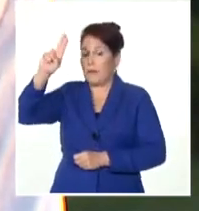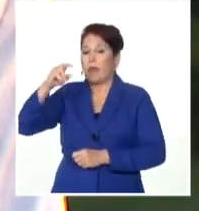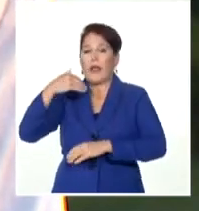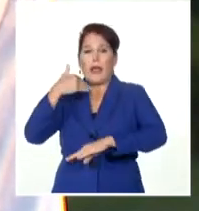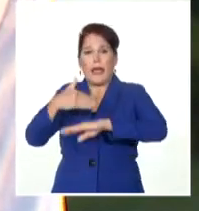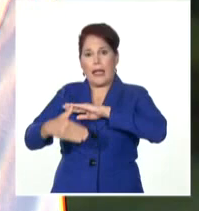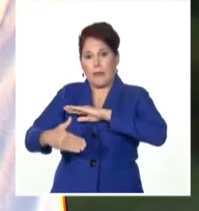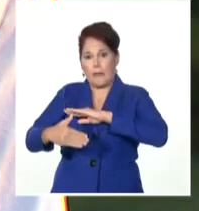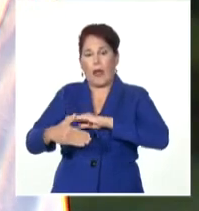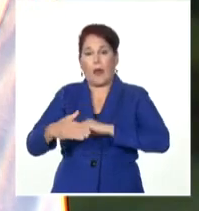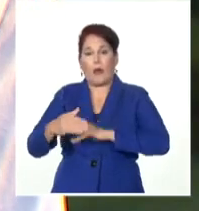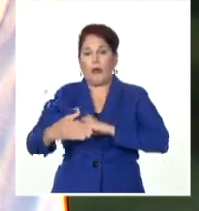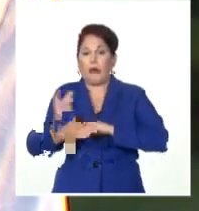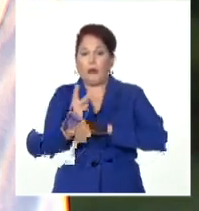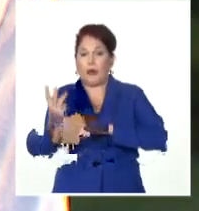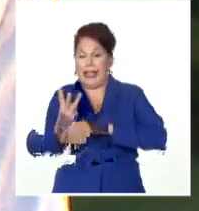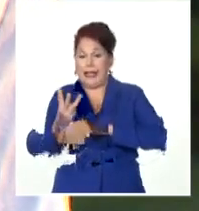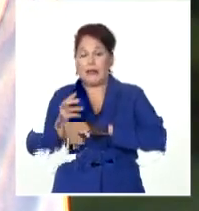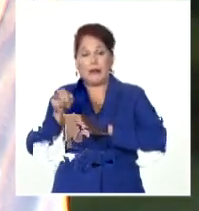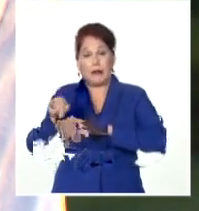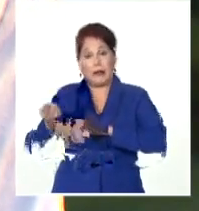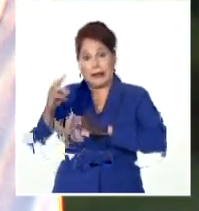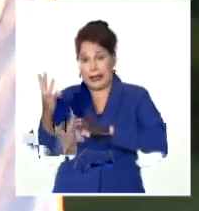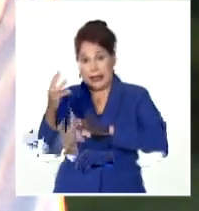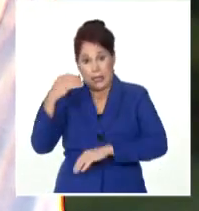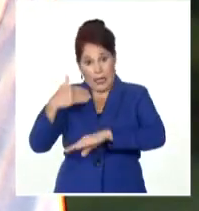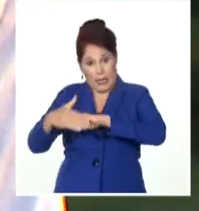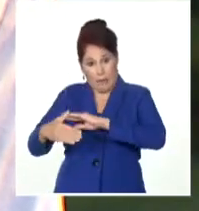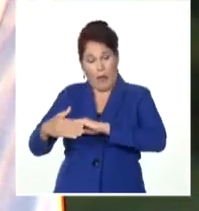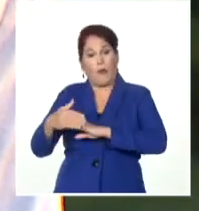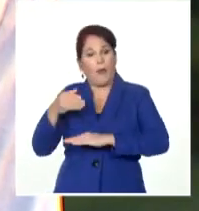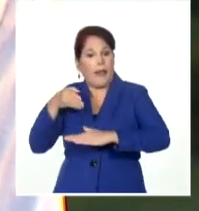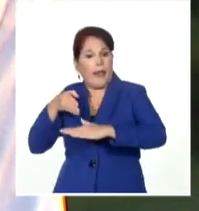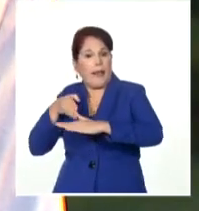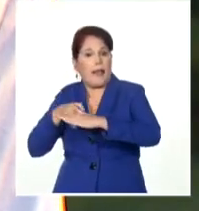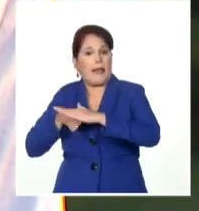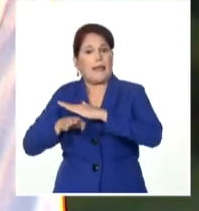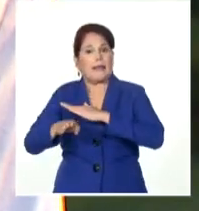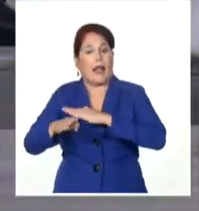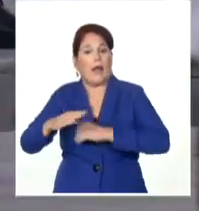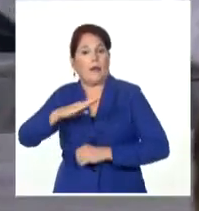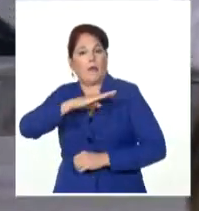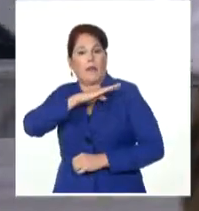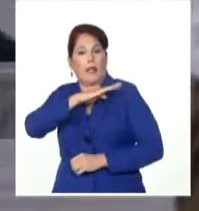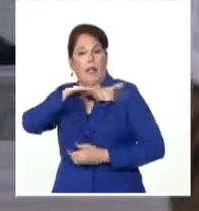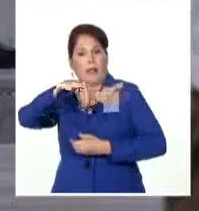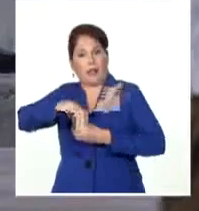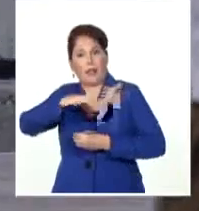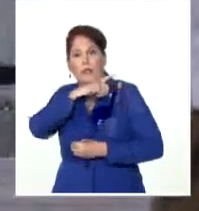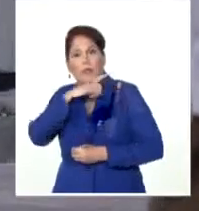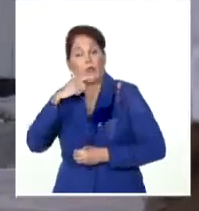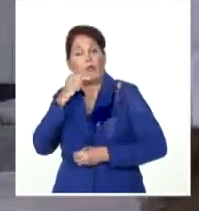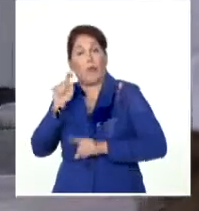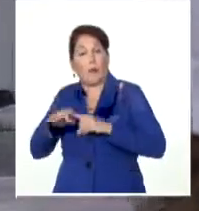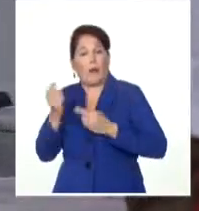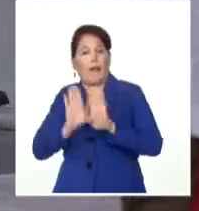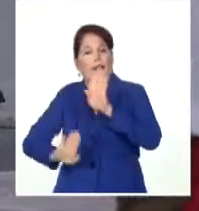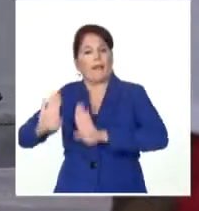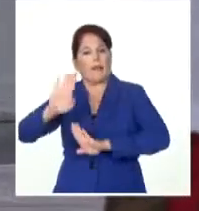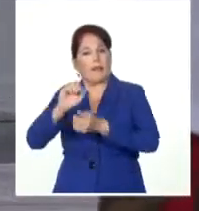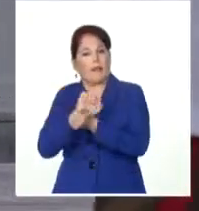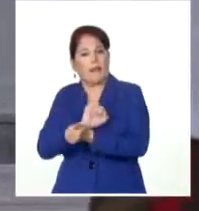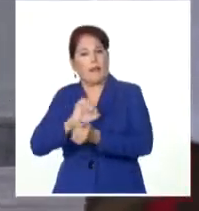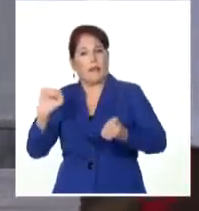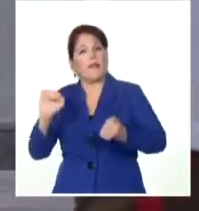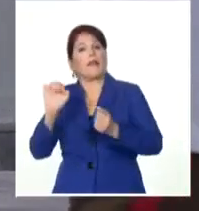hermanos Aldo y Jorge Vivó, Enrique Velar, ingresaron a las filas del Ejército Rojo para defender la soberanía de